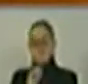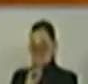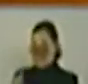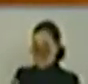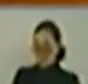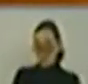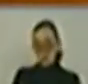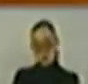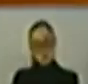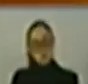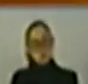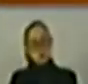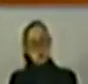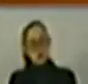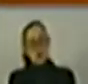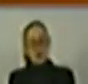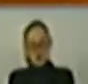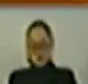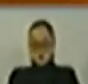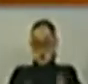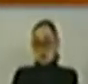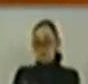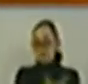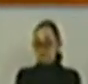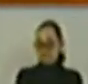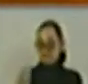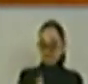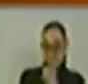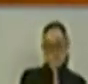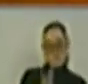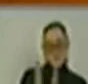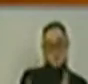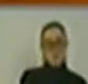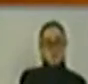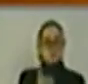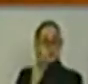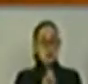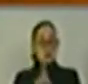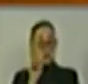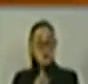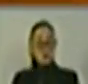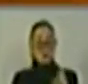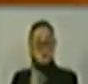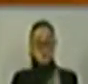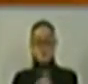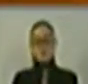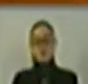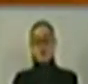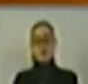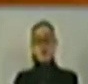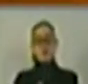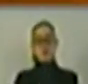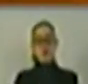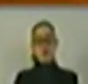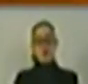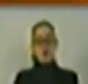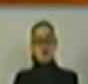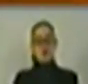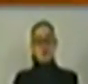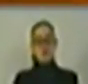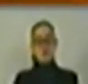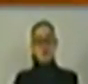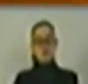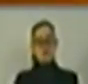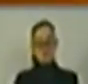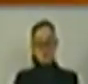destacar la honrosa y destacada participación de la deportista Liliana Ibáñez,